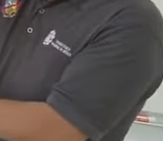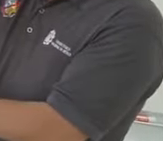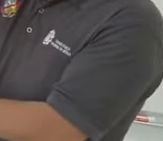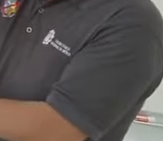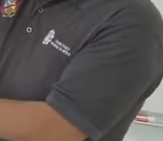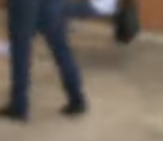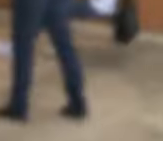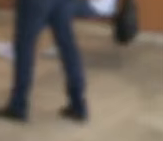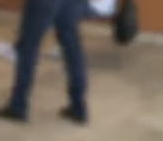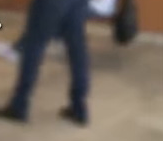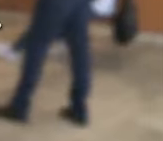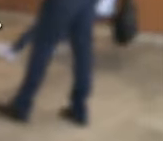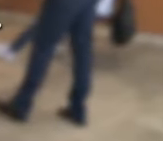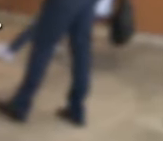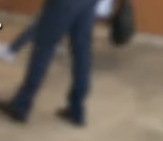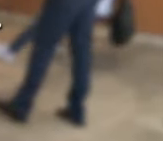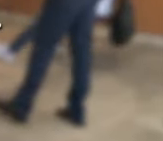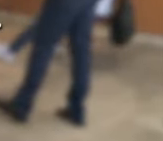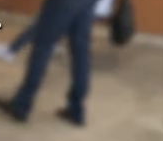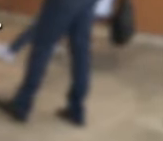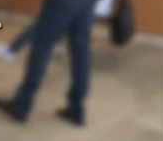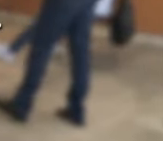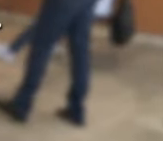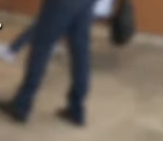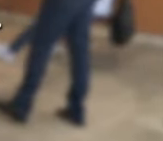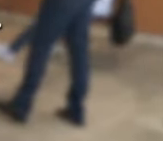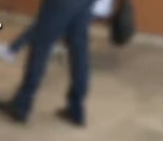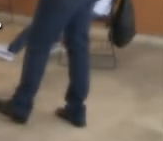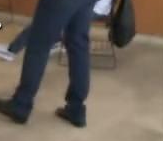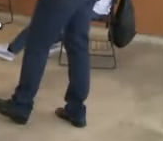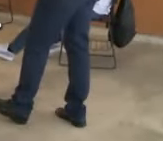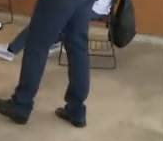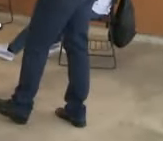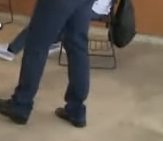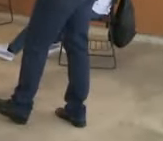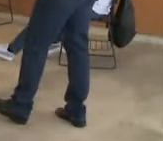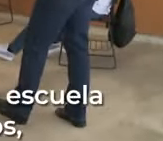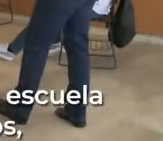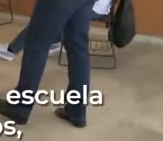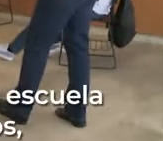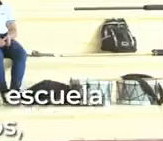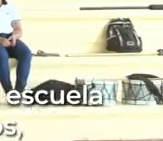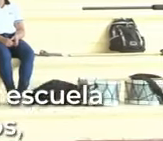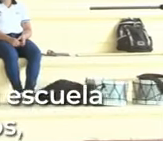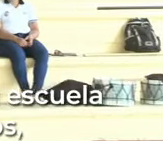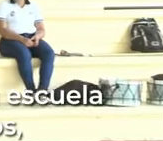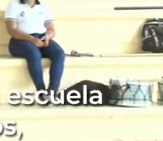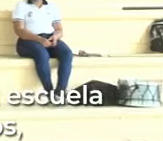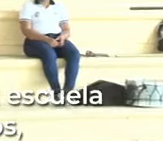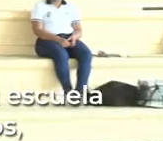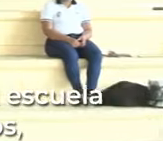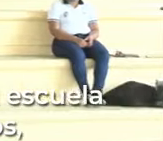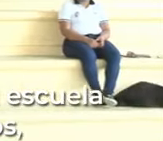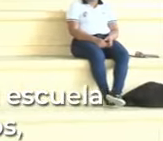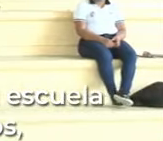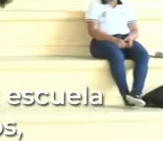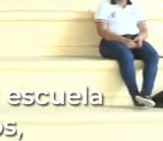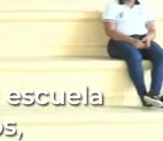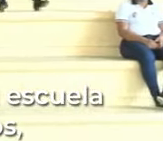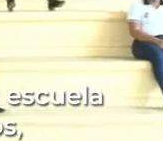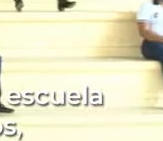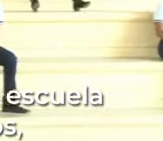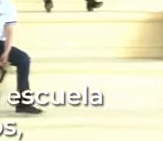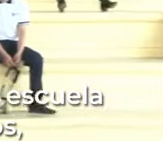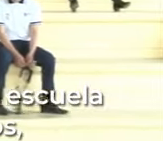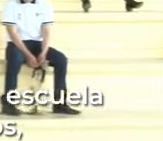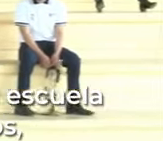6. Maximizar el uso de espacios abiertos. utiliza los espacios y canchas de tu escuela o